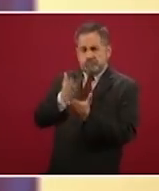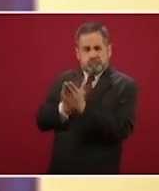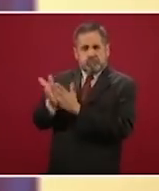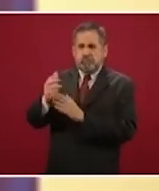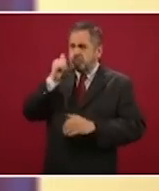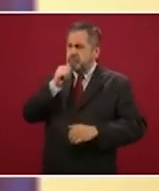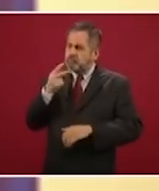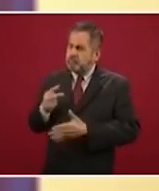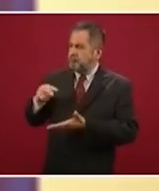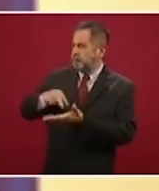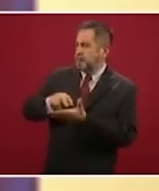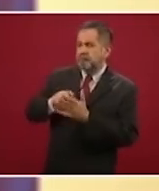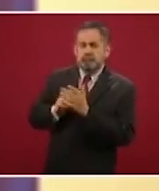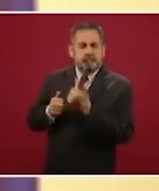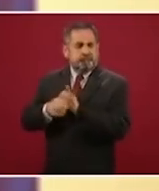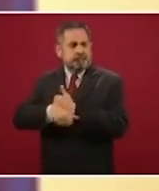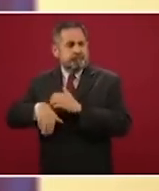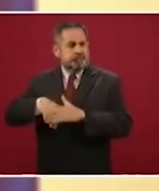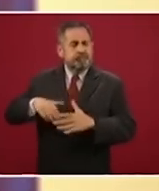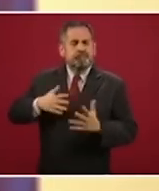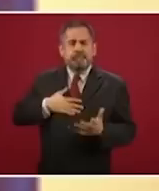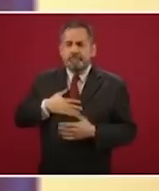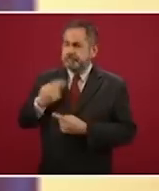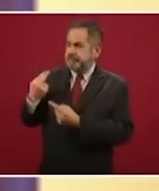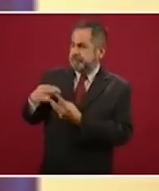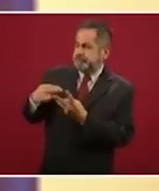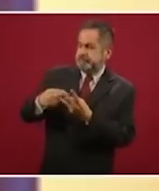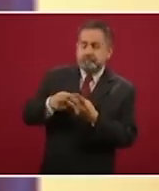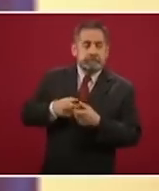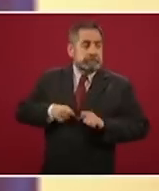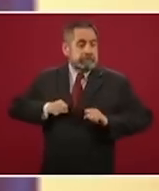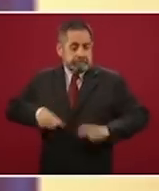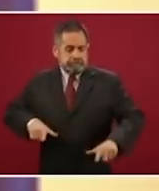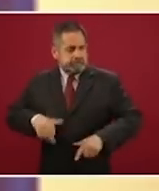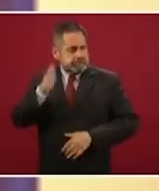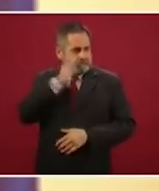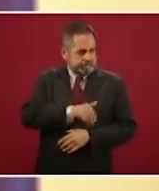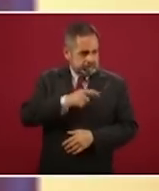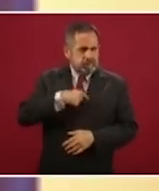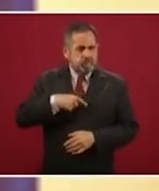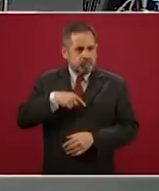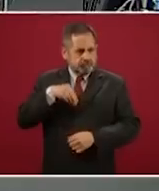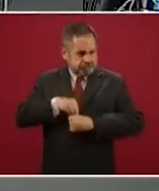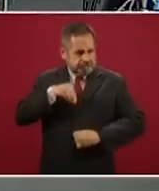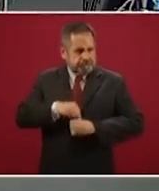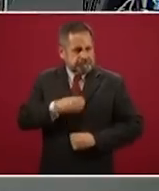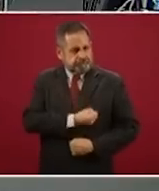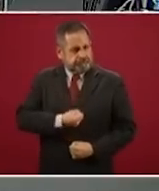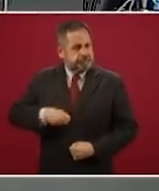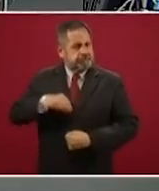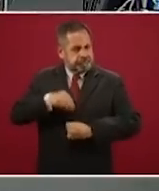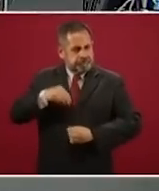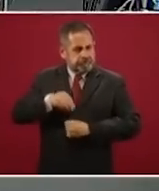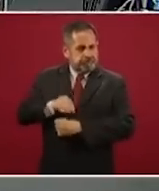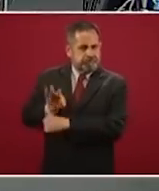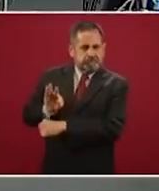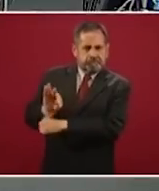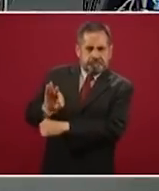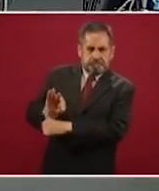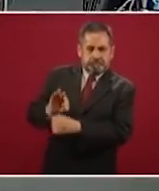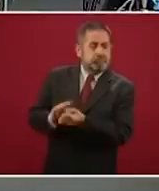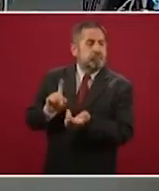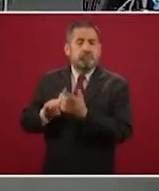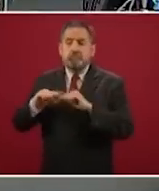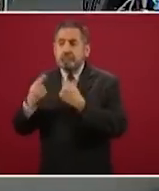manifesté, ocultando como debía los nombres de los individuos que escribían por mi conducto, siendo así que ninguno de ellos era mi